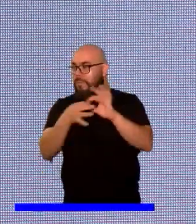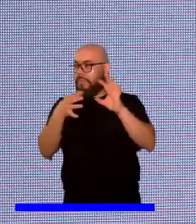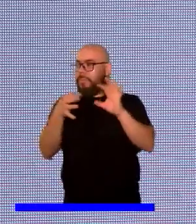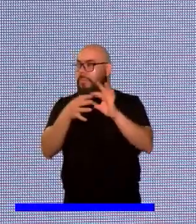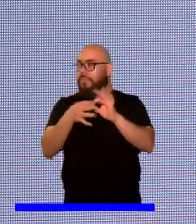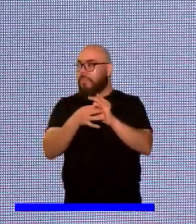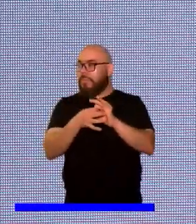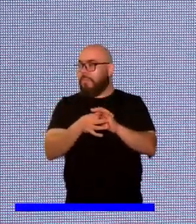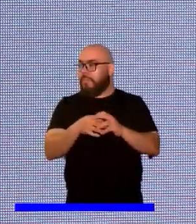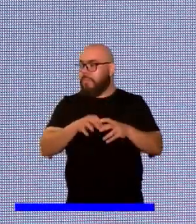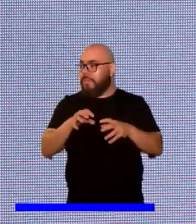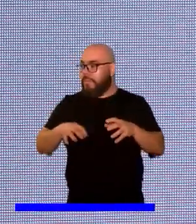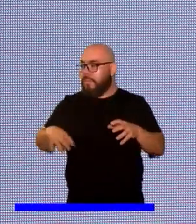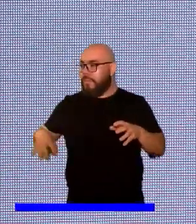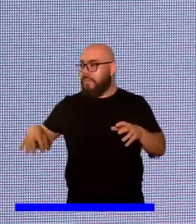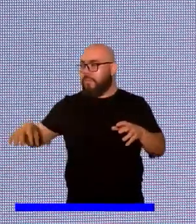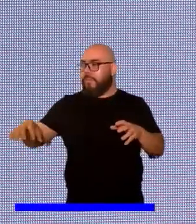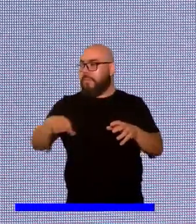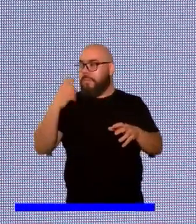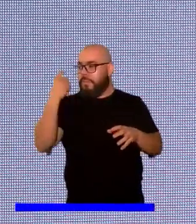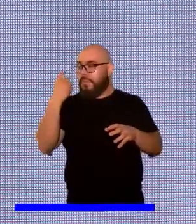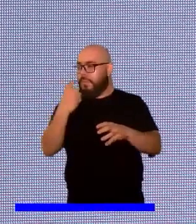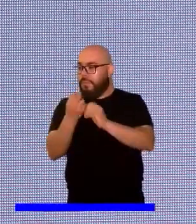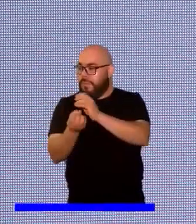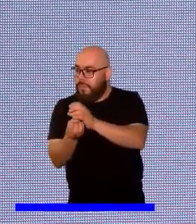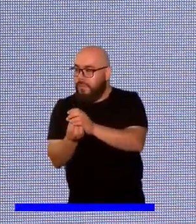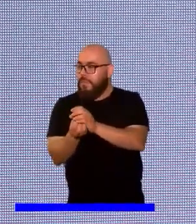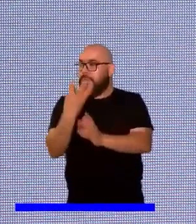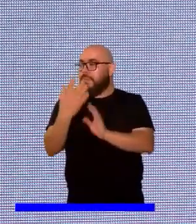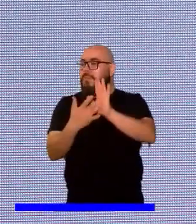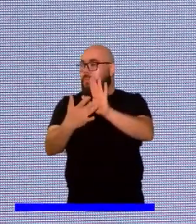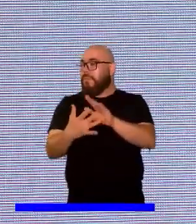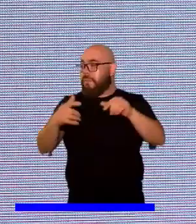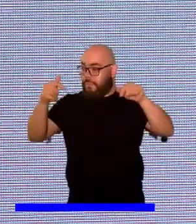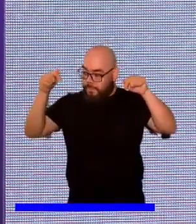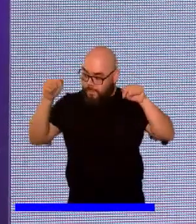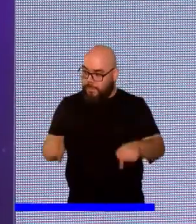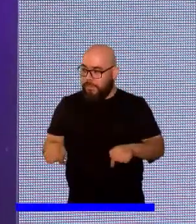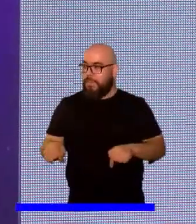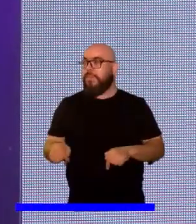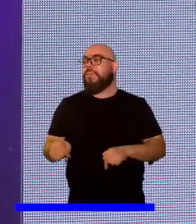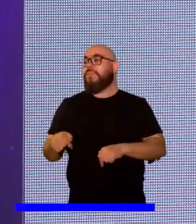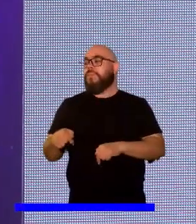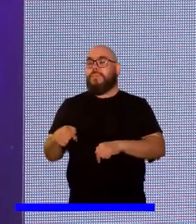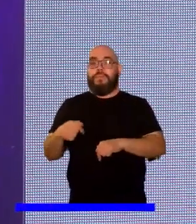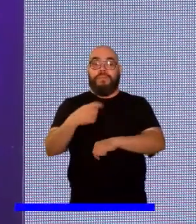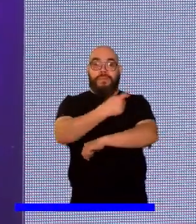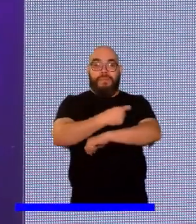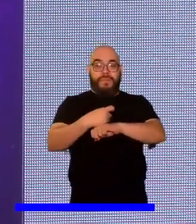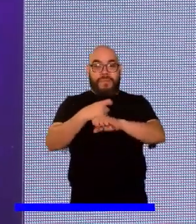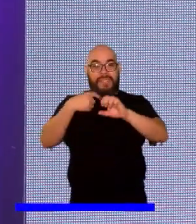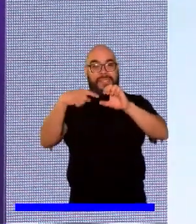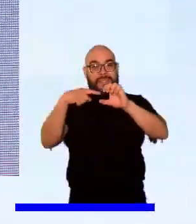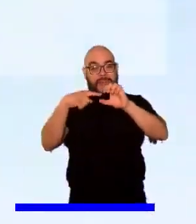gustó tanto por dentro que empezó a regarse, hasta que salió como producto. Hoy en día, Gmail es, yo